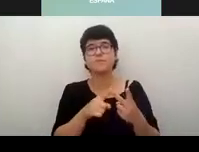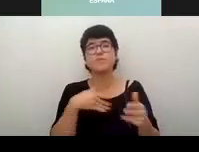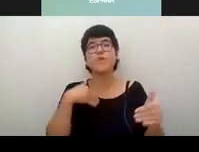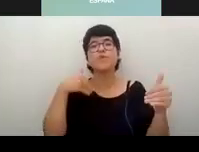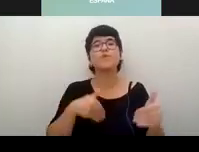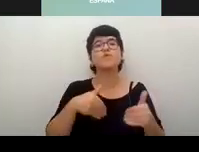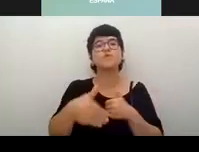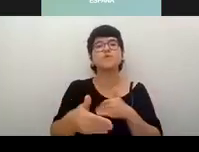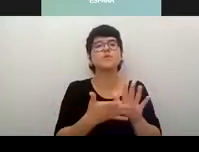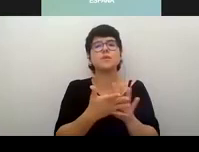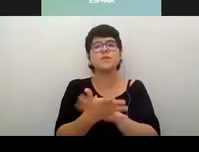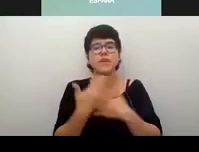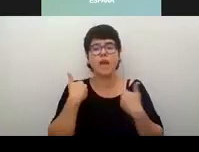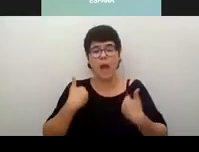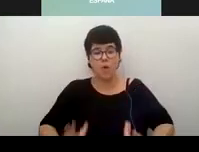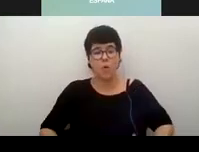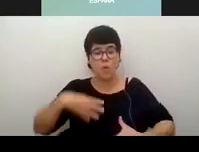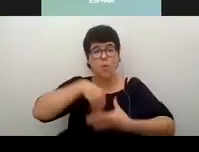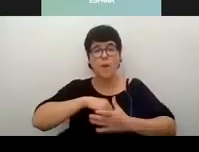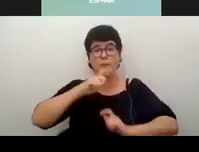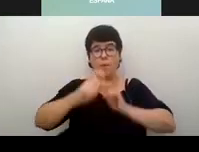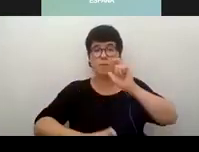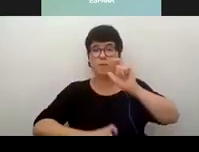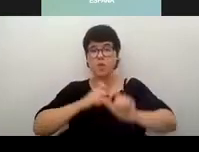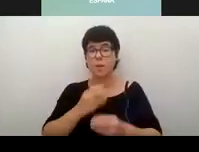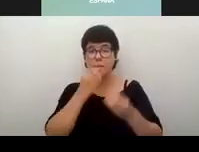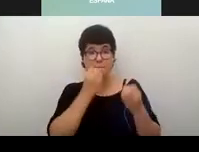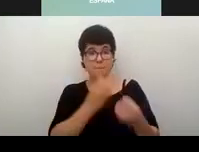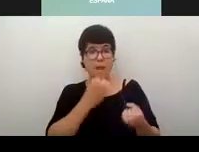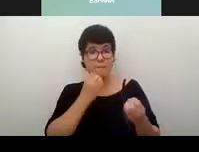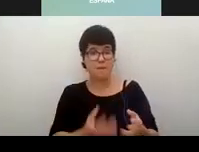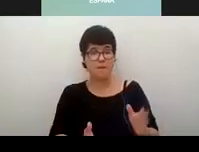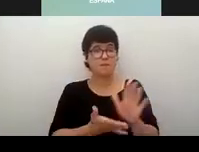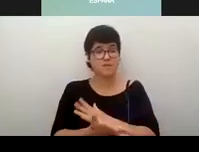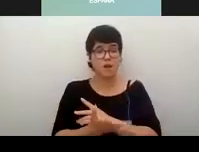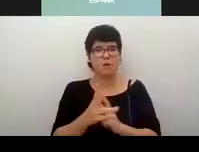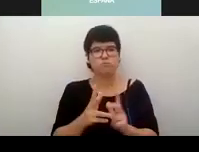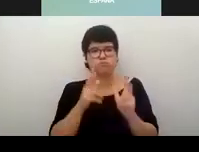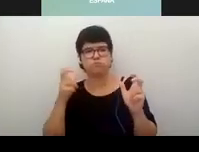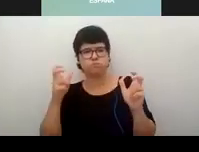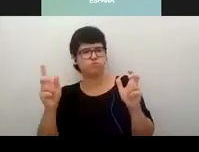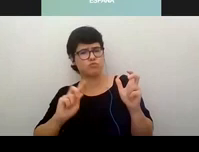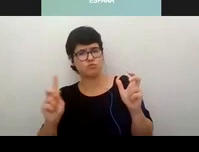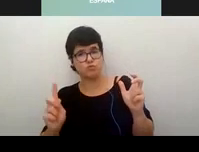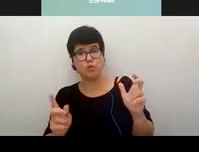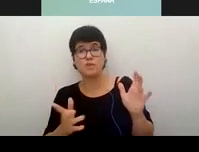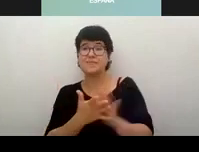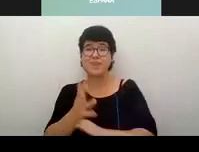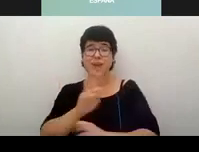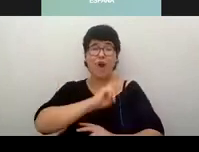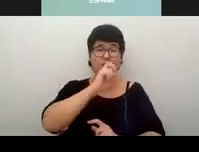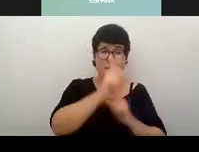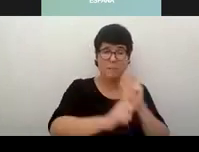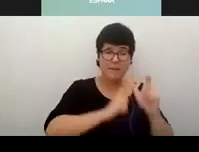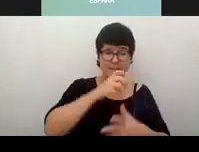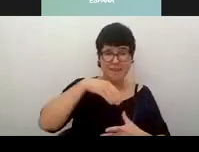una microbiota adecuada que haga que no ganemos tanto peso como si predominan determinadas bacterias, los